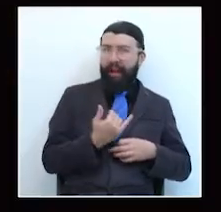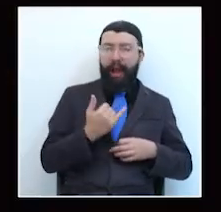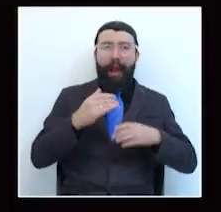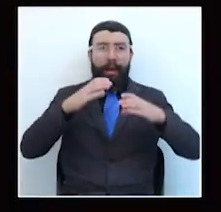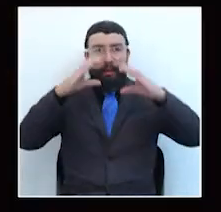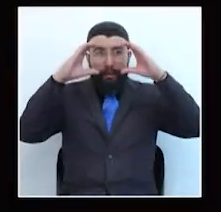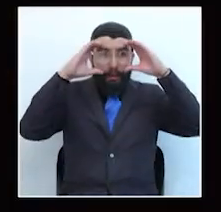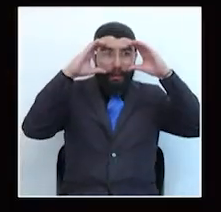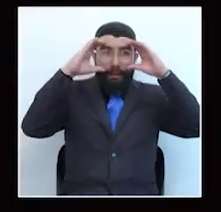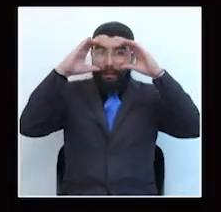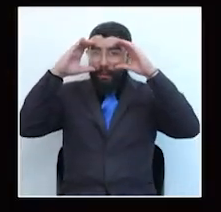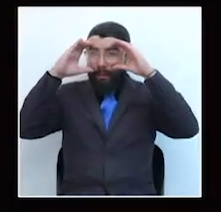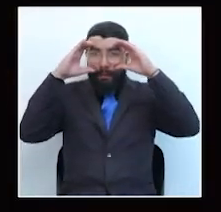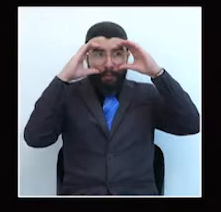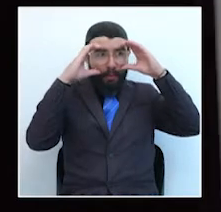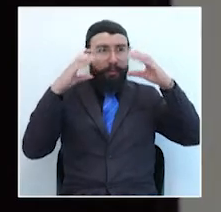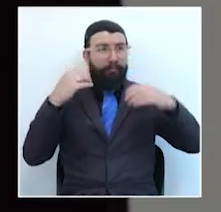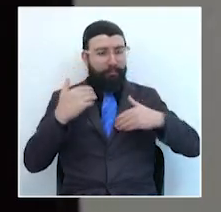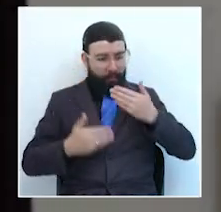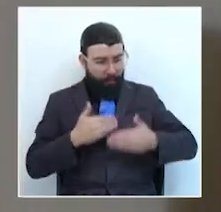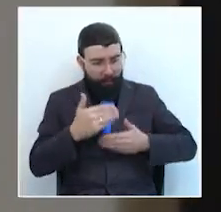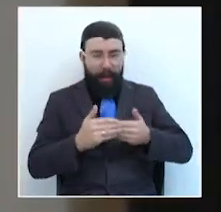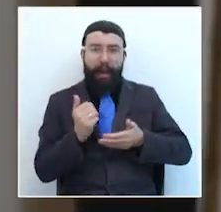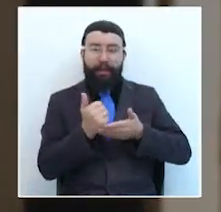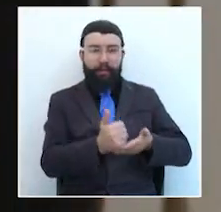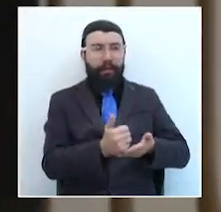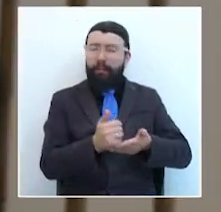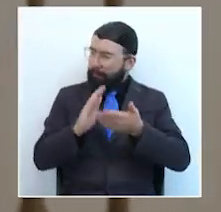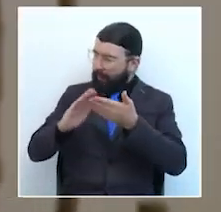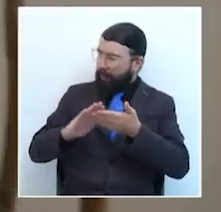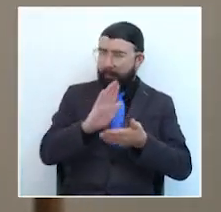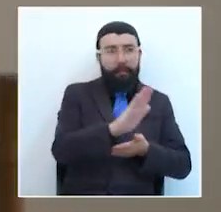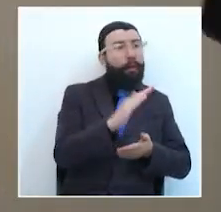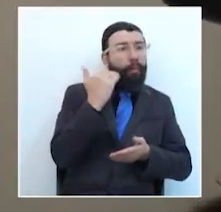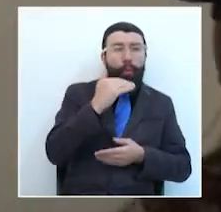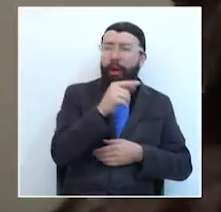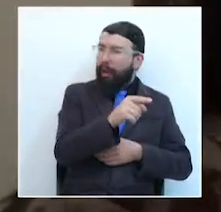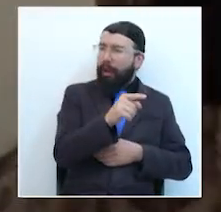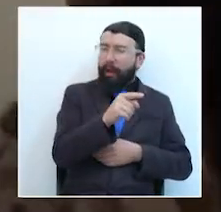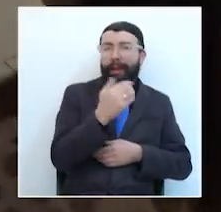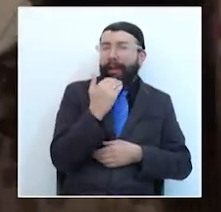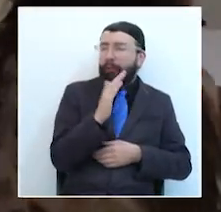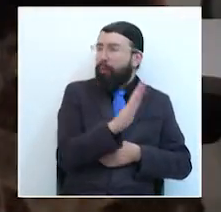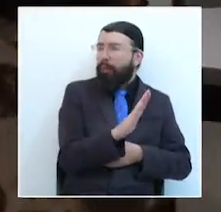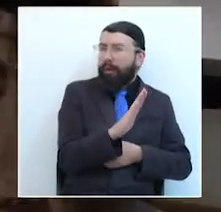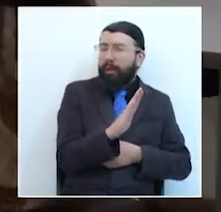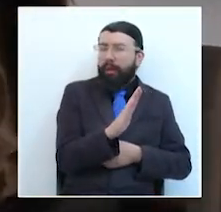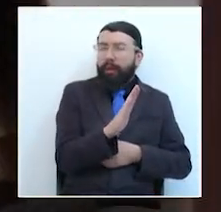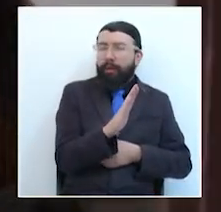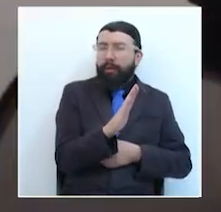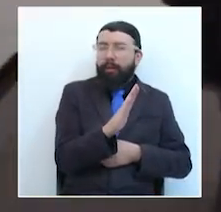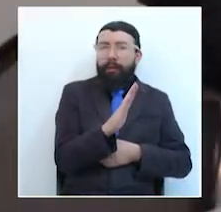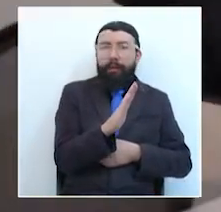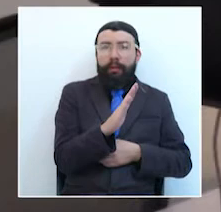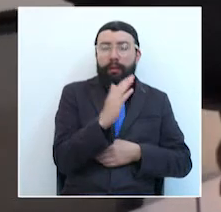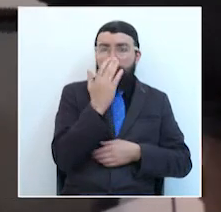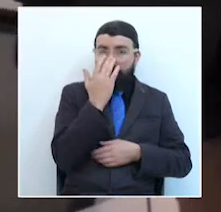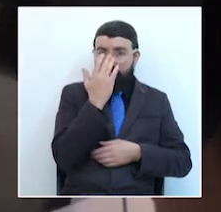a afrontar esos miedos qué pasa cuando no tiene flor ya está esta señora del ejemplo aquí del vídeo